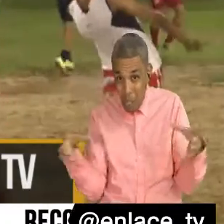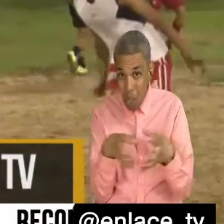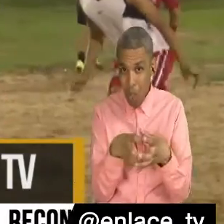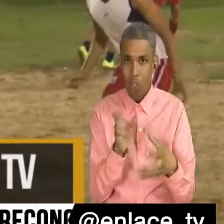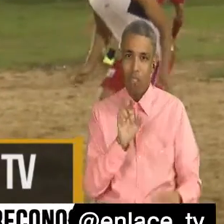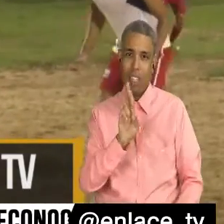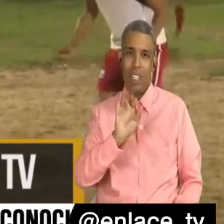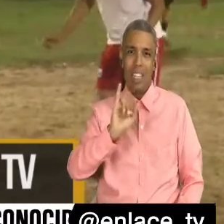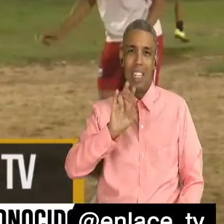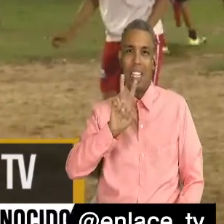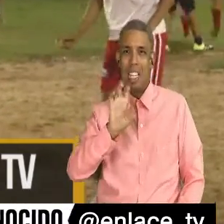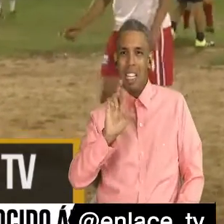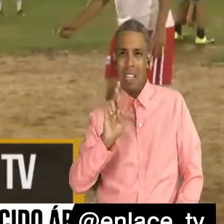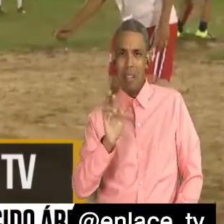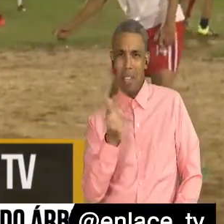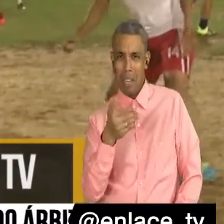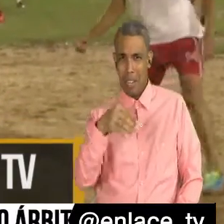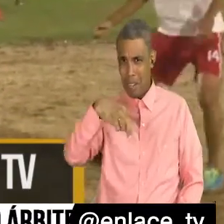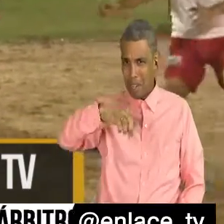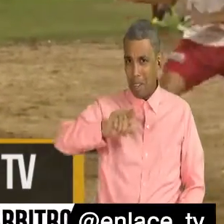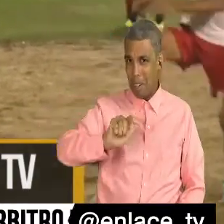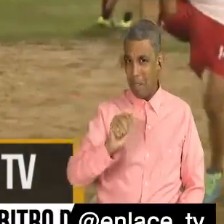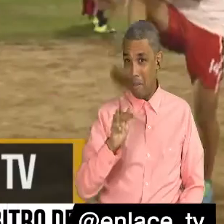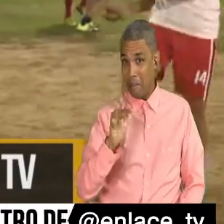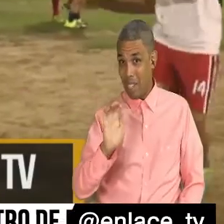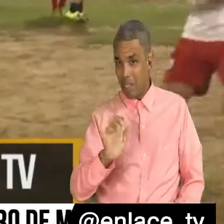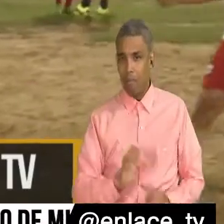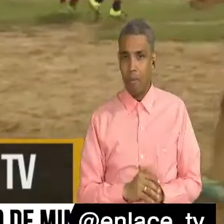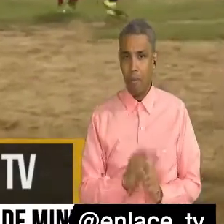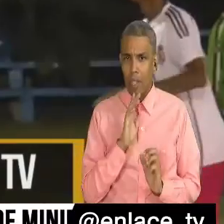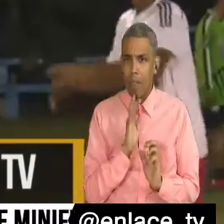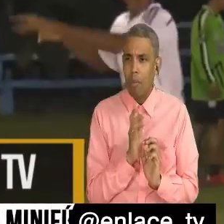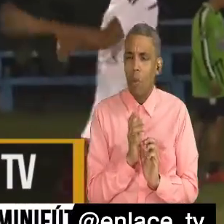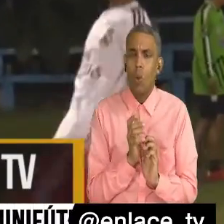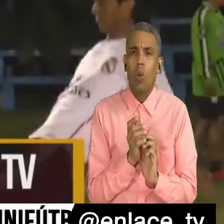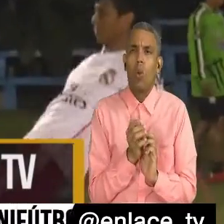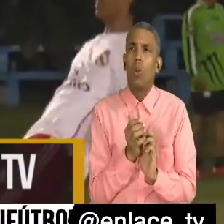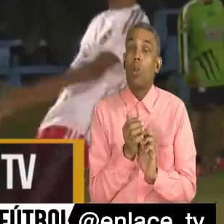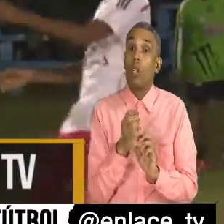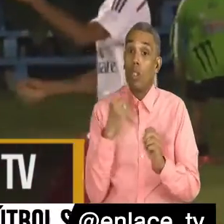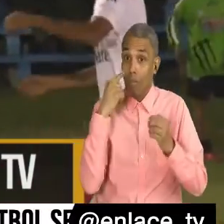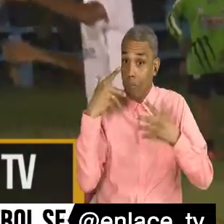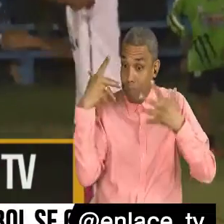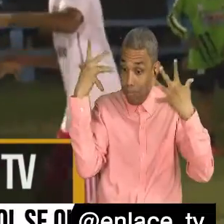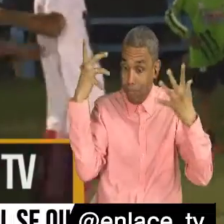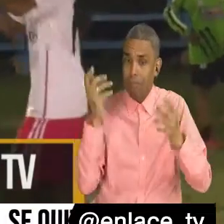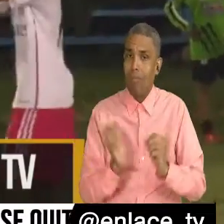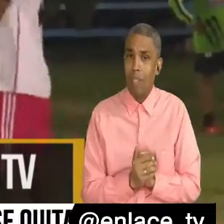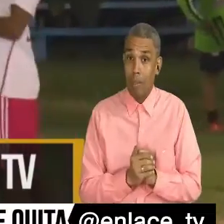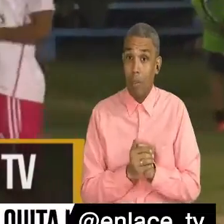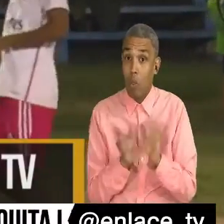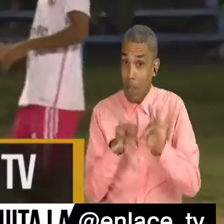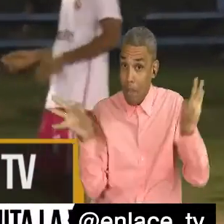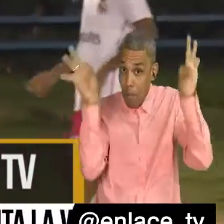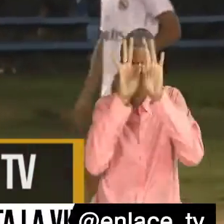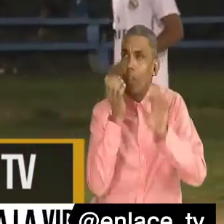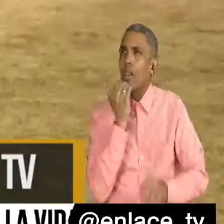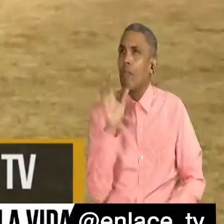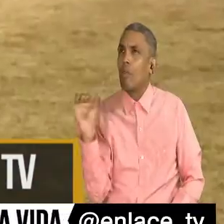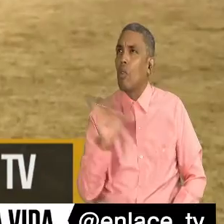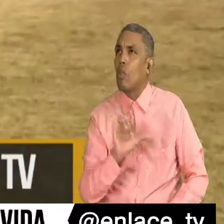de Colombia. Es un campeonato donde los muchachos se van a conocer y ahí es donde el futuro de ellos. Cualquier cosa, pues estamos entrenando